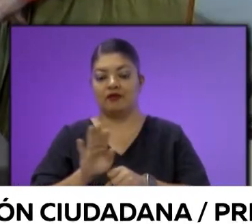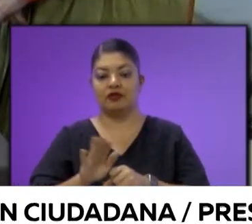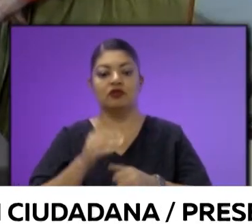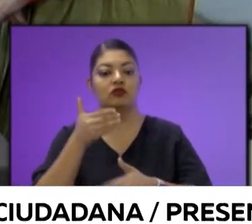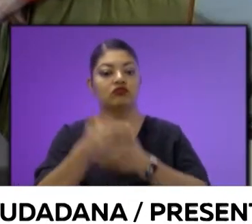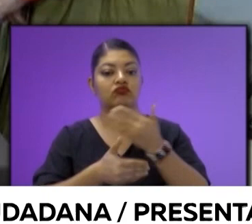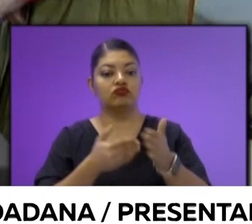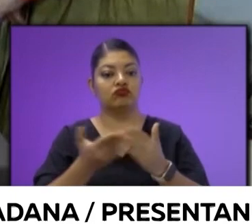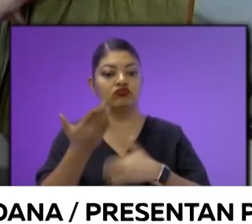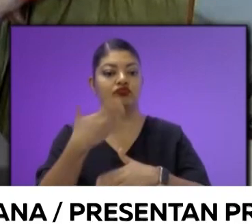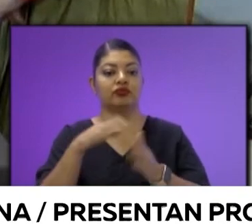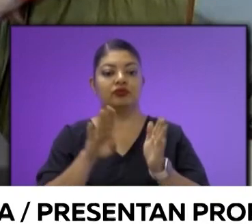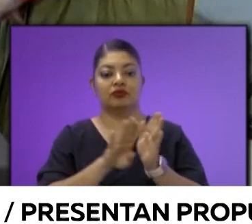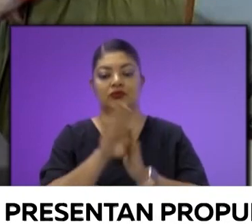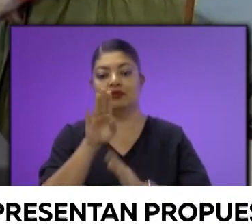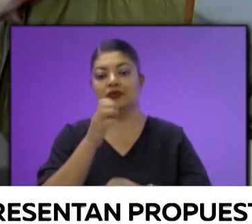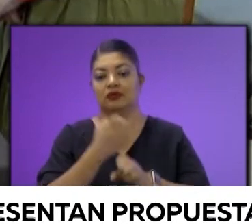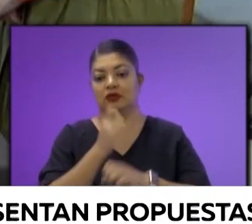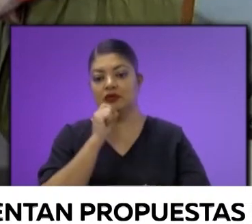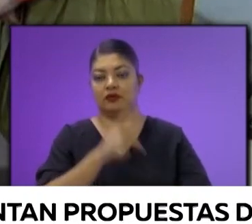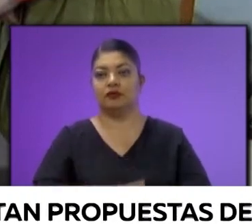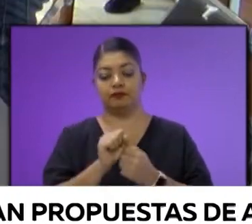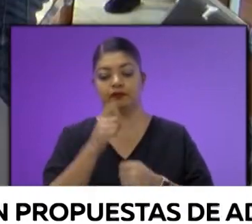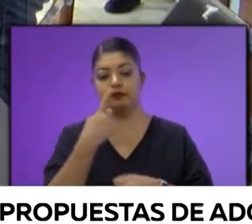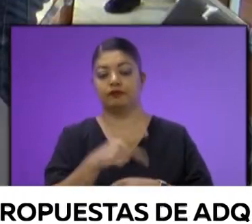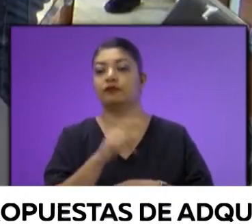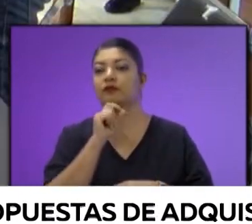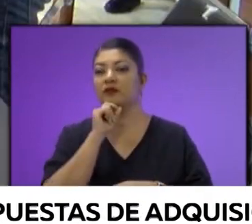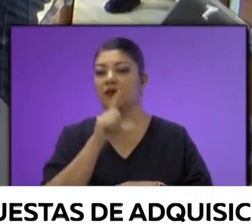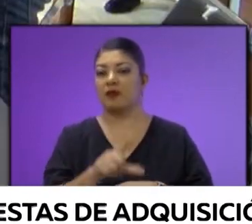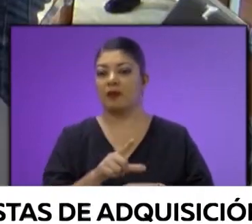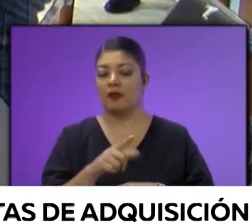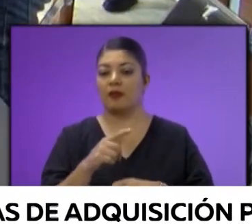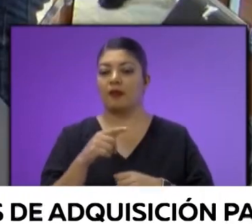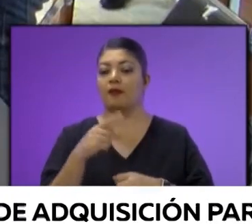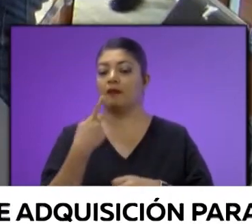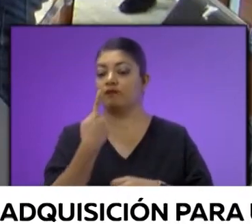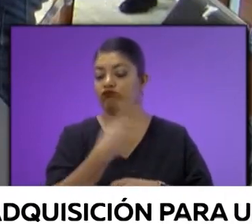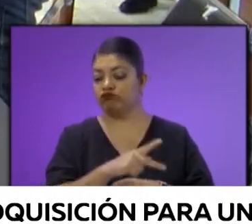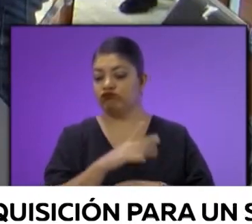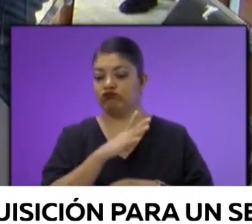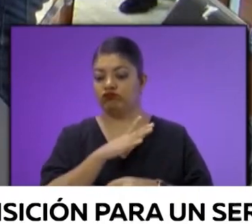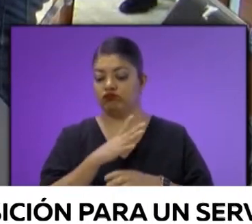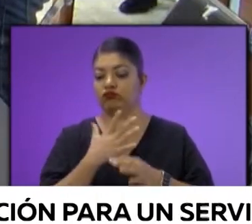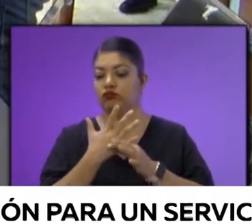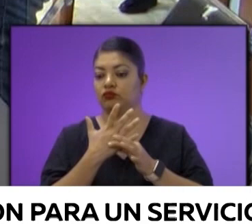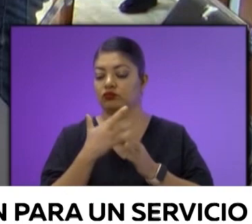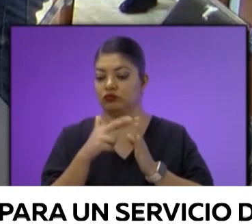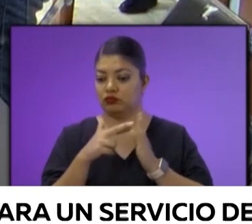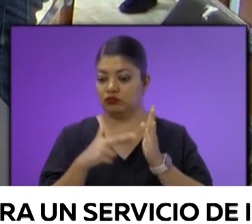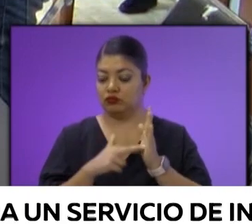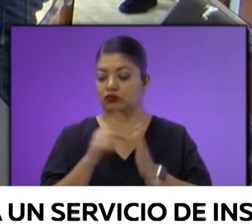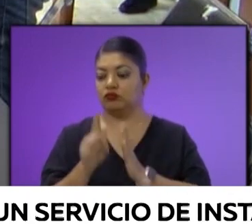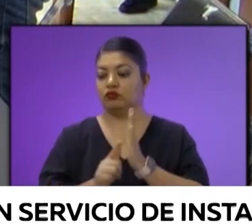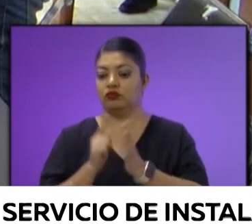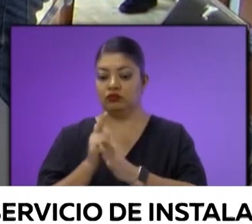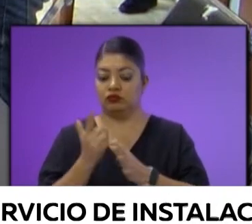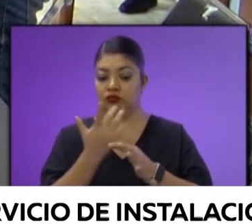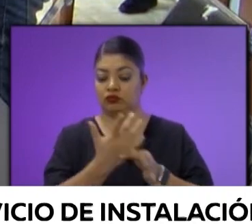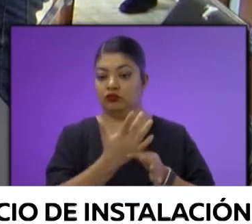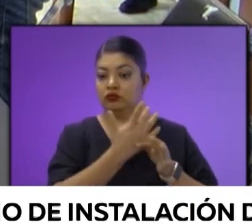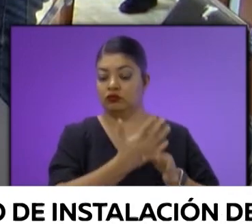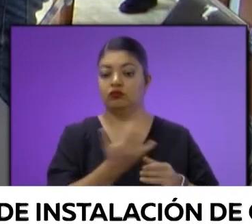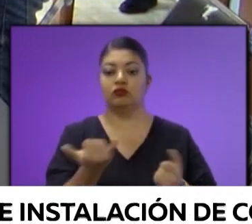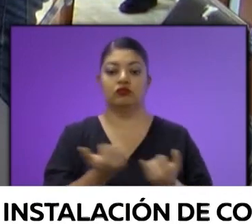Fadaya Medina Cerda y Jorge Eduardo González Carranza. En Comisión de Desarrollo Productivo Regional se integran Israel Alonso Hernández,